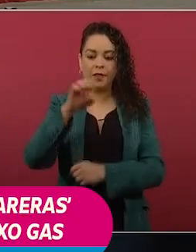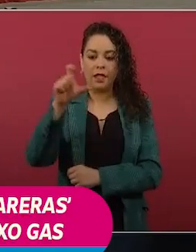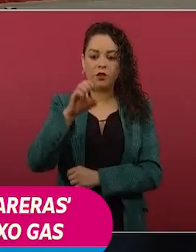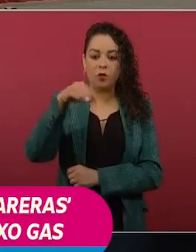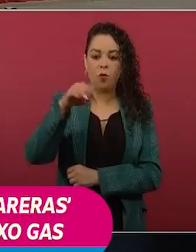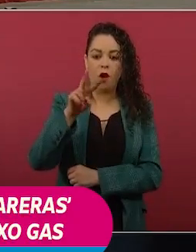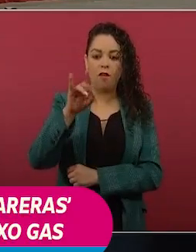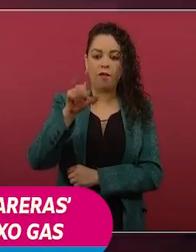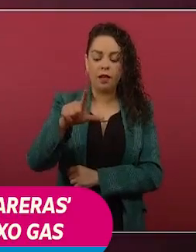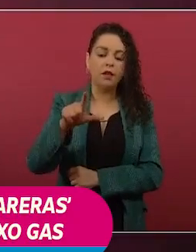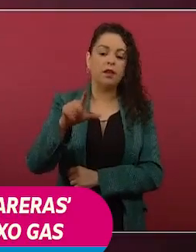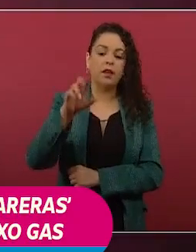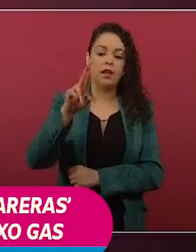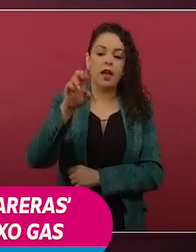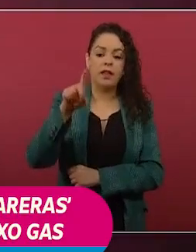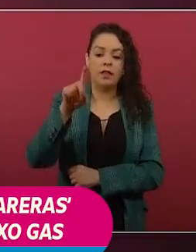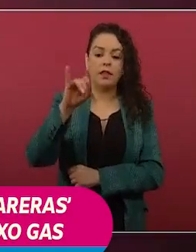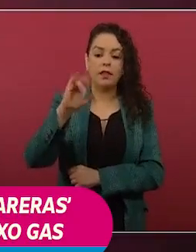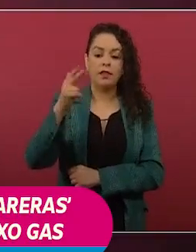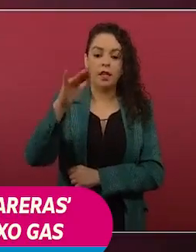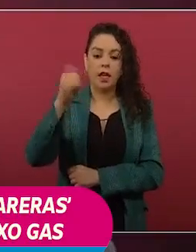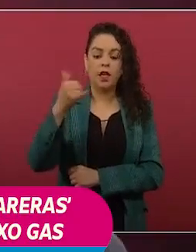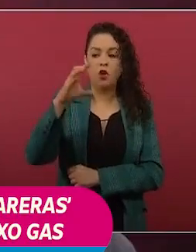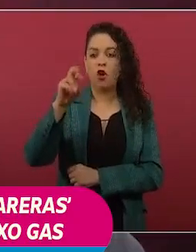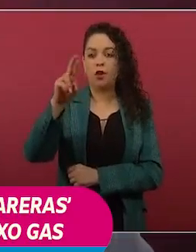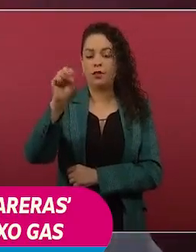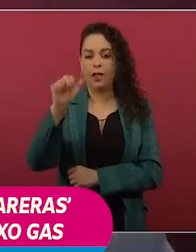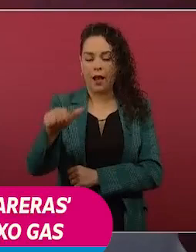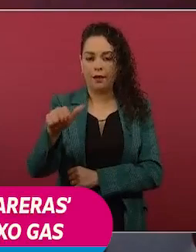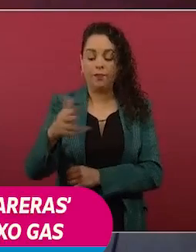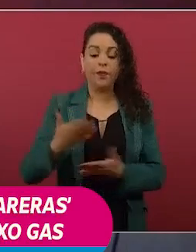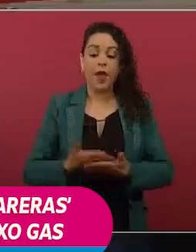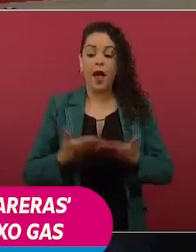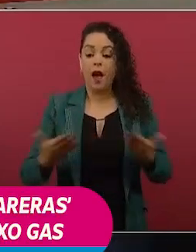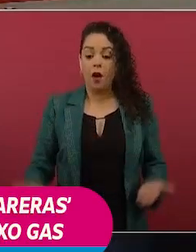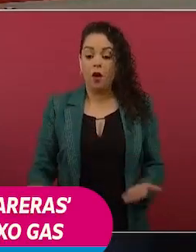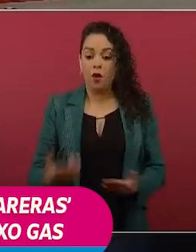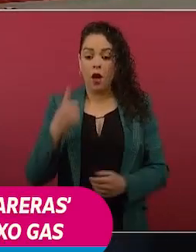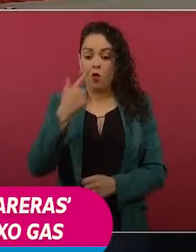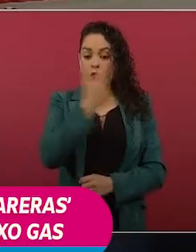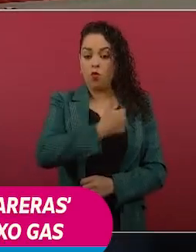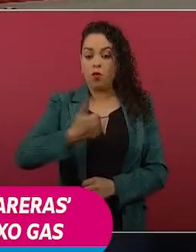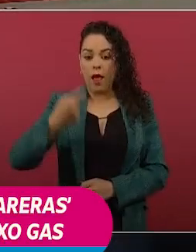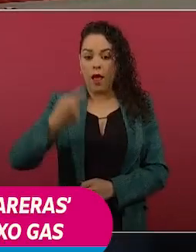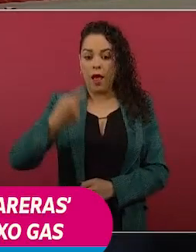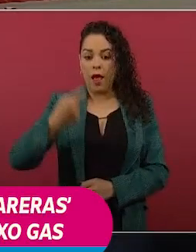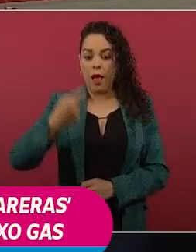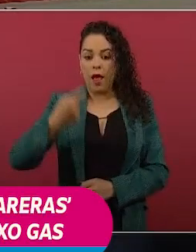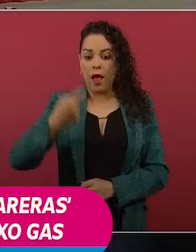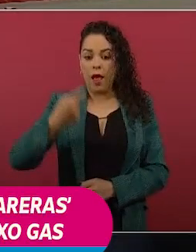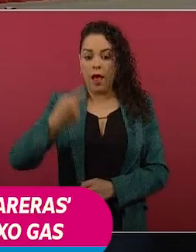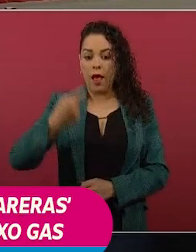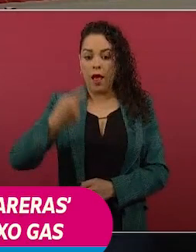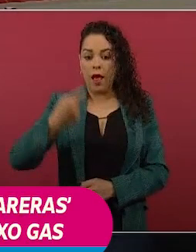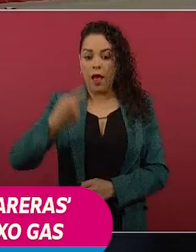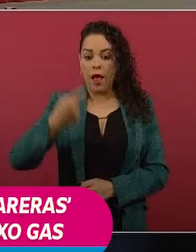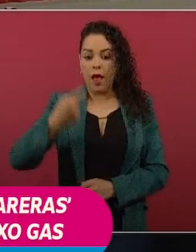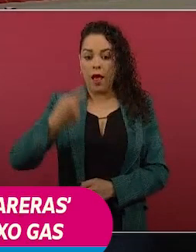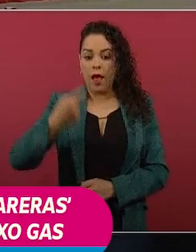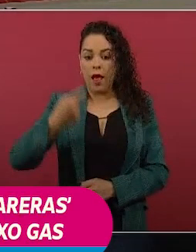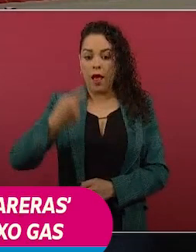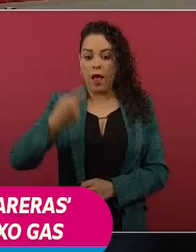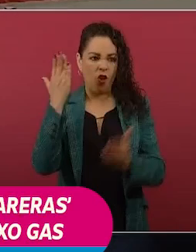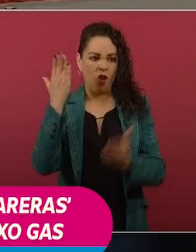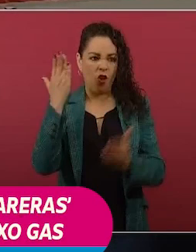ExxonMobil, Rendichicas y Orsan. Ahora vamos viendo cada uno de los tipos de los combustibles como un ejemplo de quién da